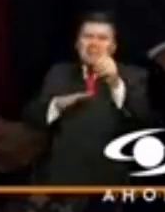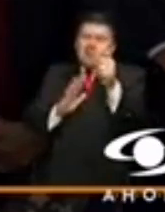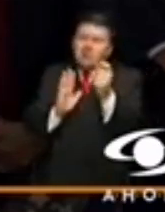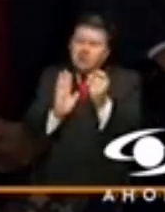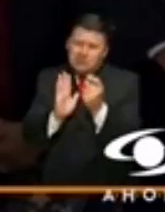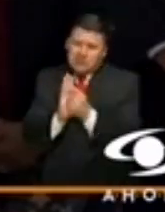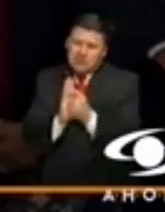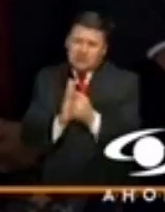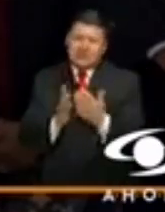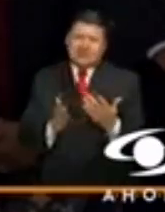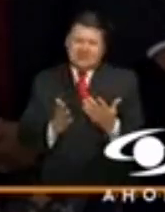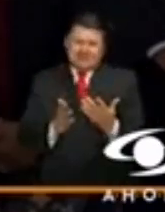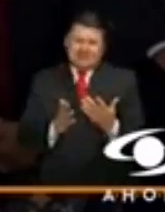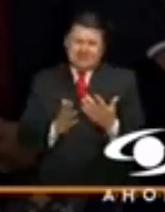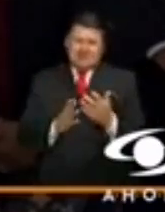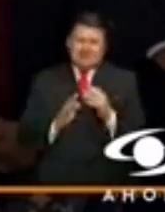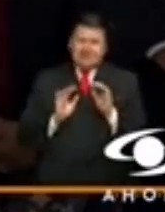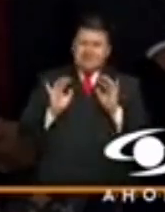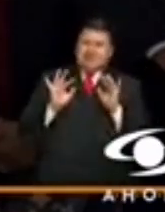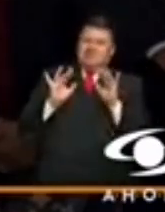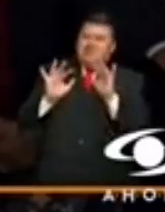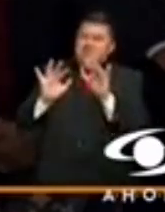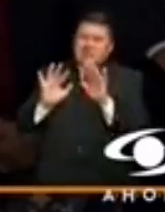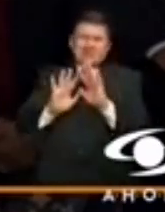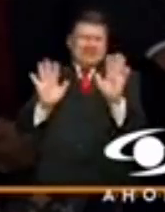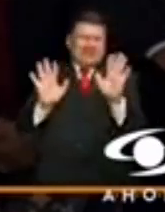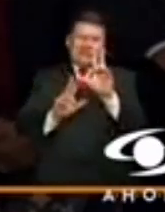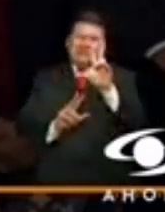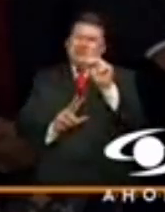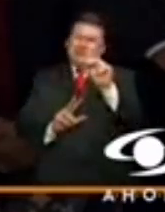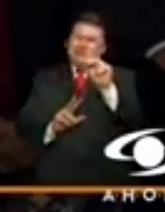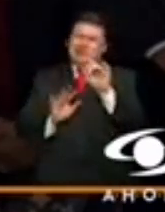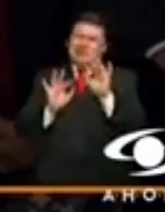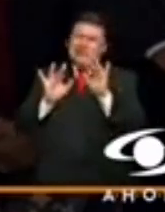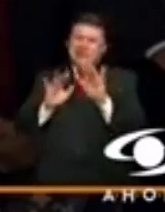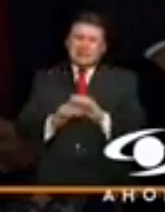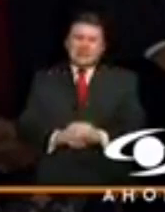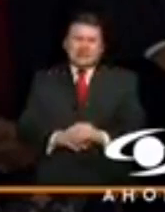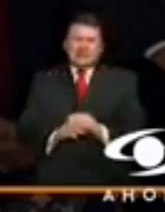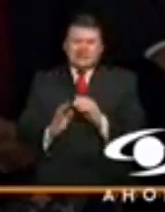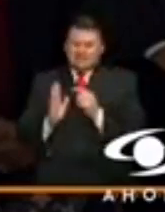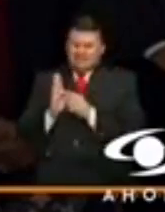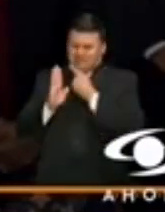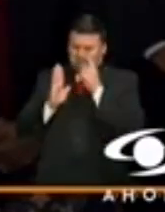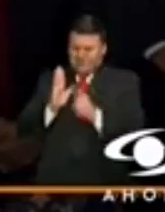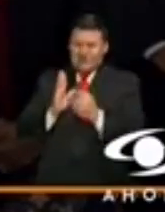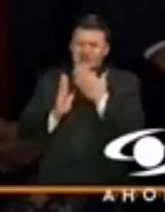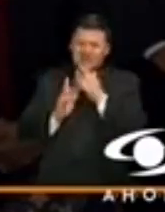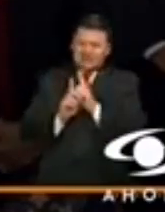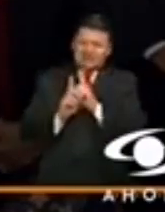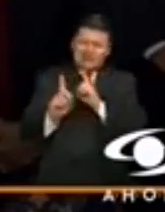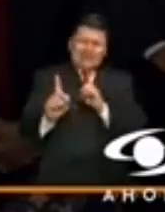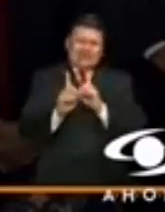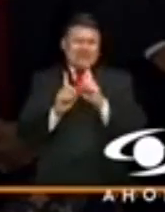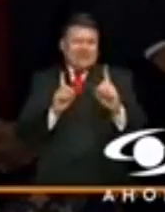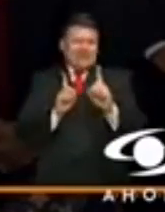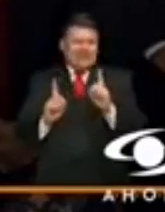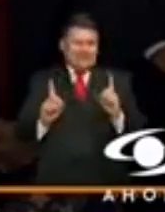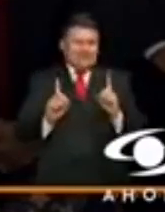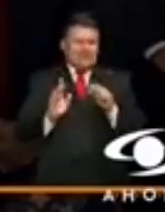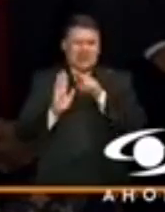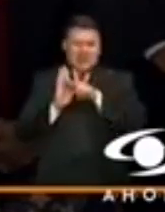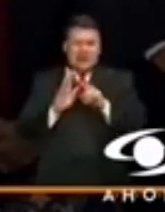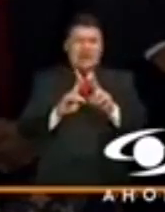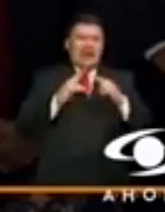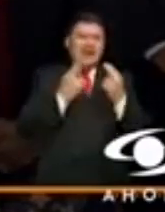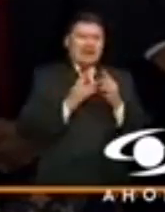eso, limitar el tamaño de los eventos al máximo posible, tomar medidas de distanciamiento y fijar protocolos